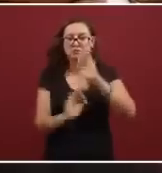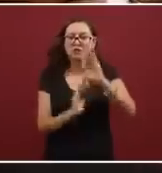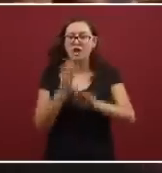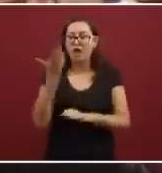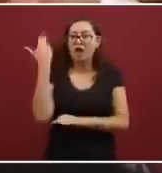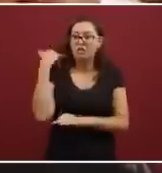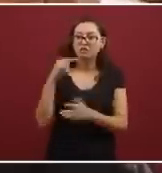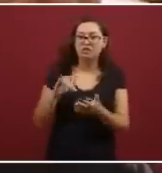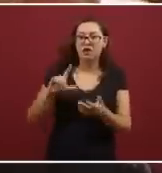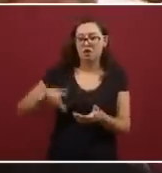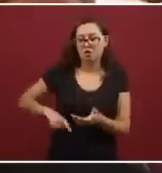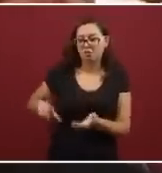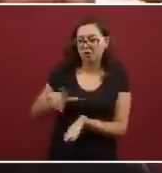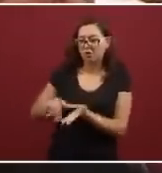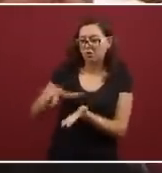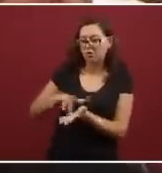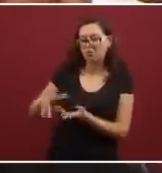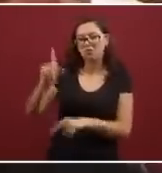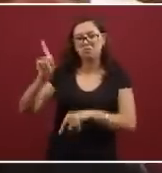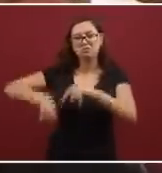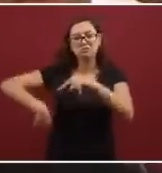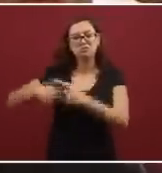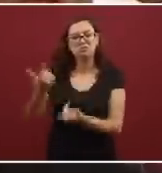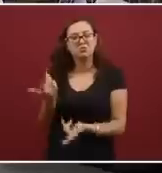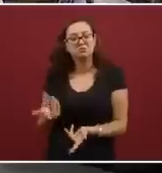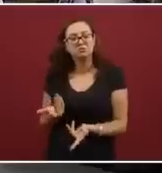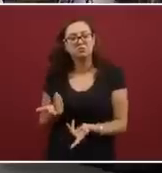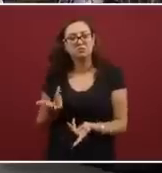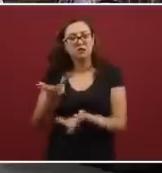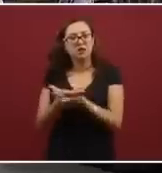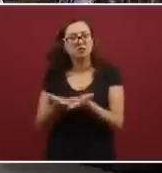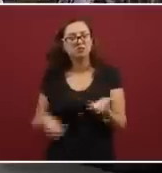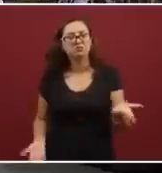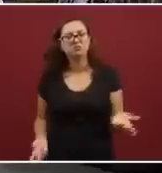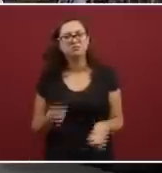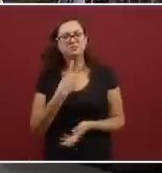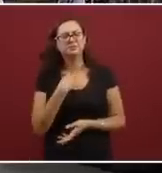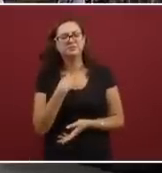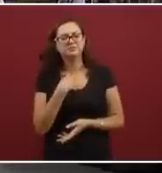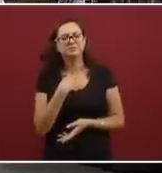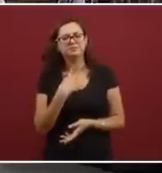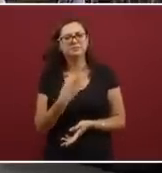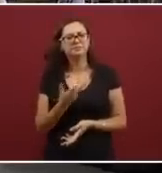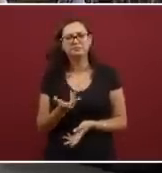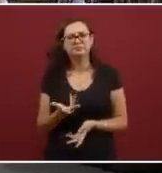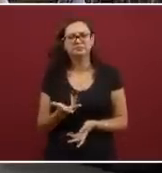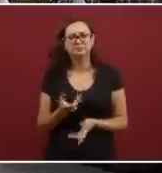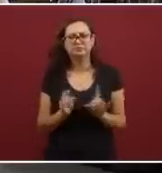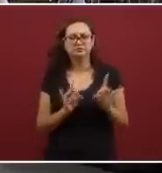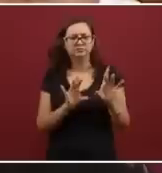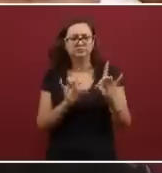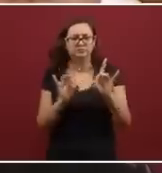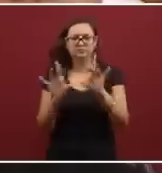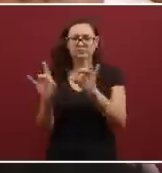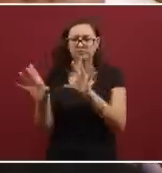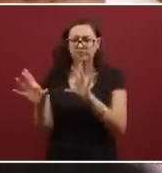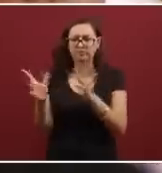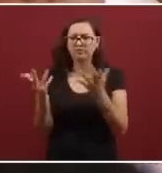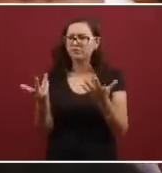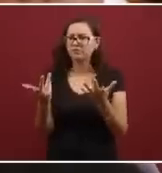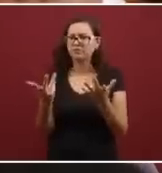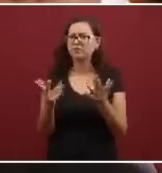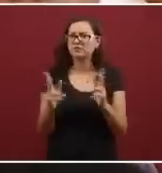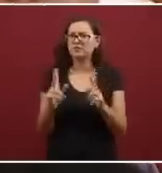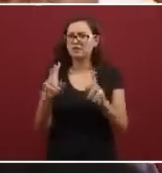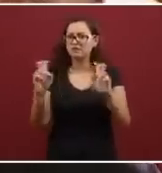que tenían por los recortes del gobierno. Y no se ha hablado mucho de casos o detenciones relevantes